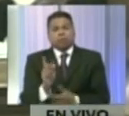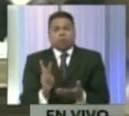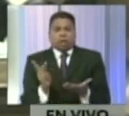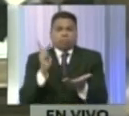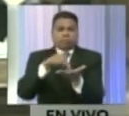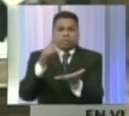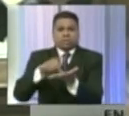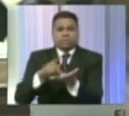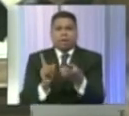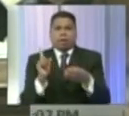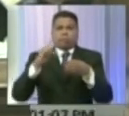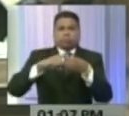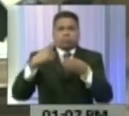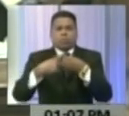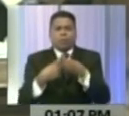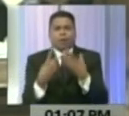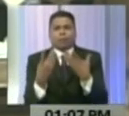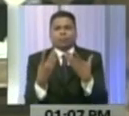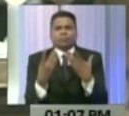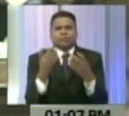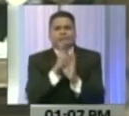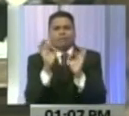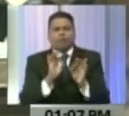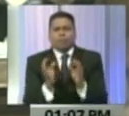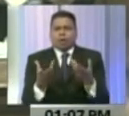incorporado y de todas formas